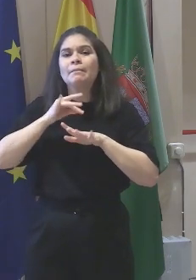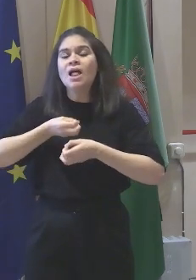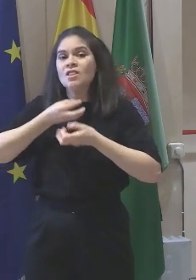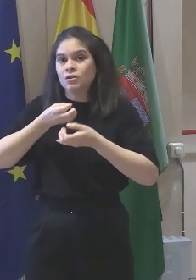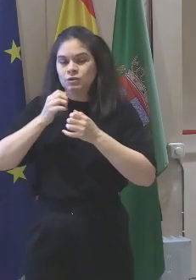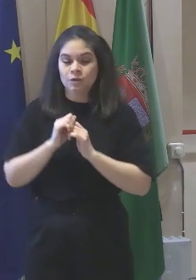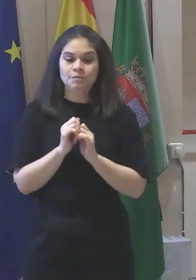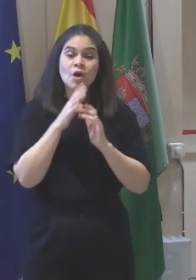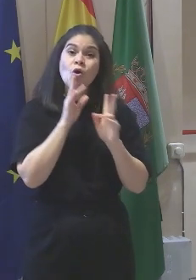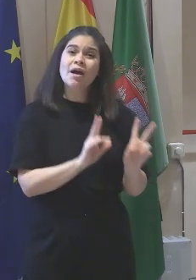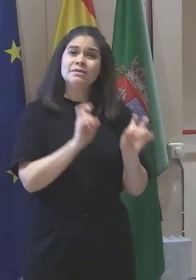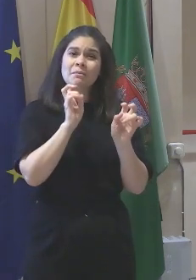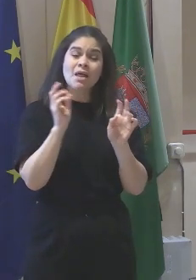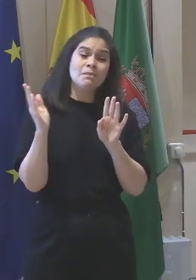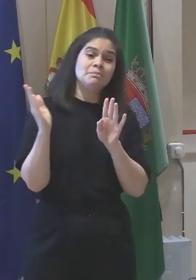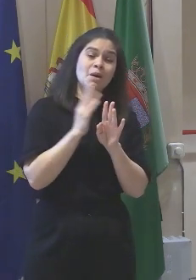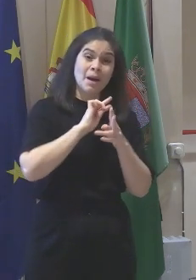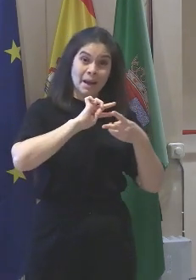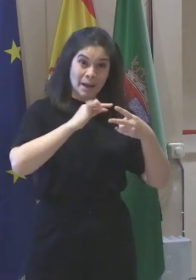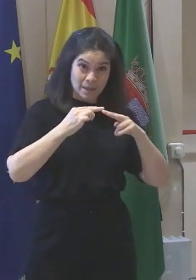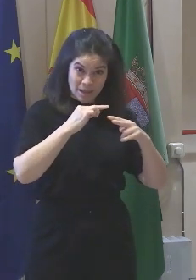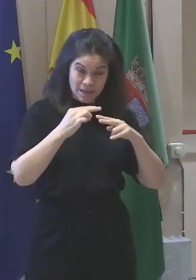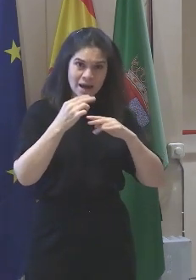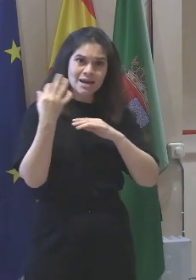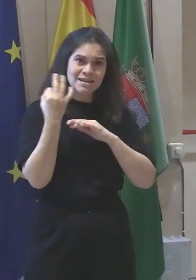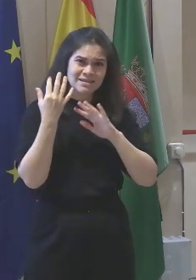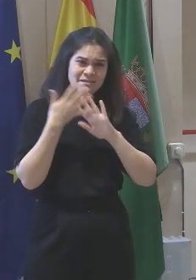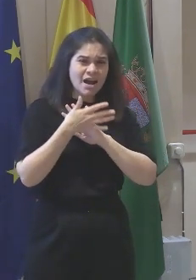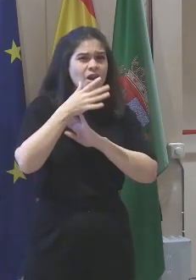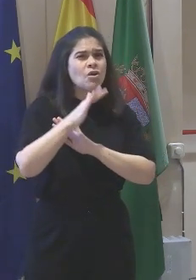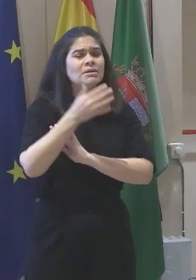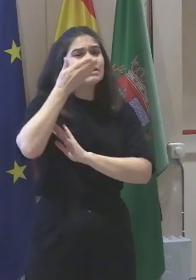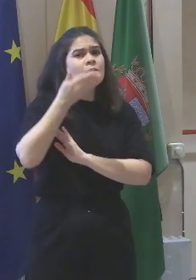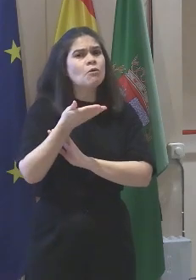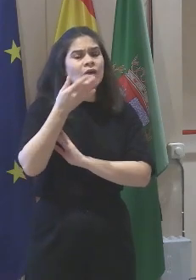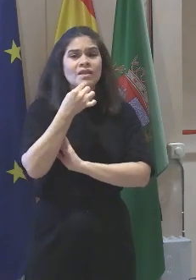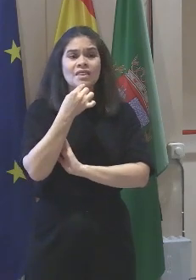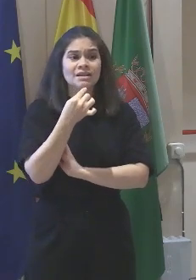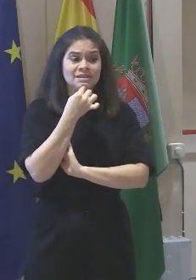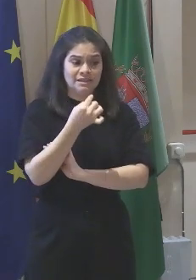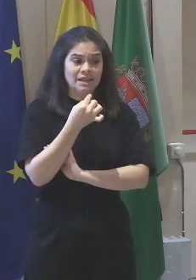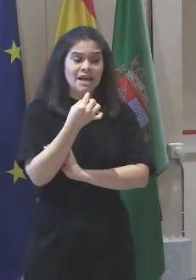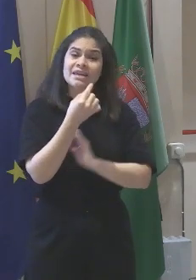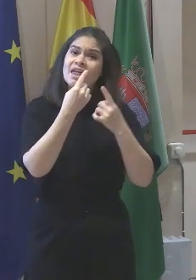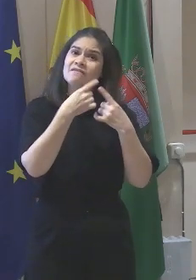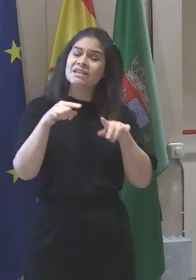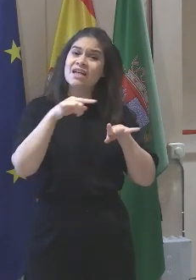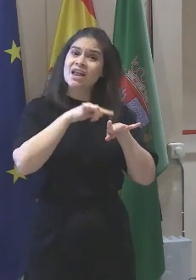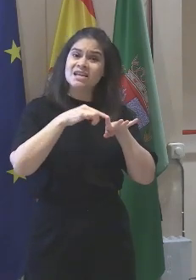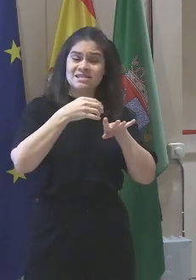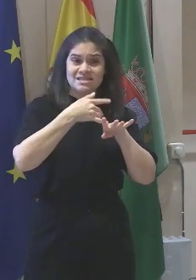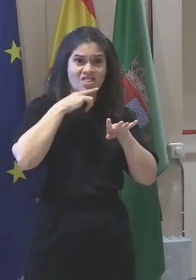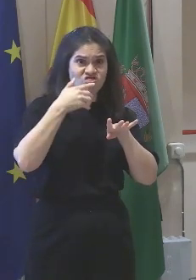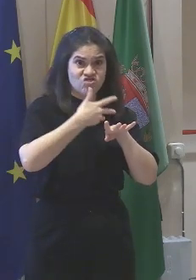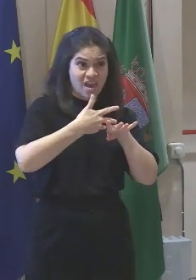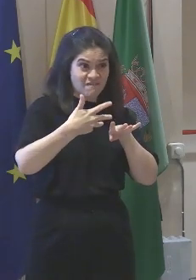la predisposición genética, yo creo que lo más importante es decir que a diferencia de las diabetes monogénicas,